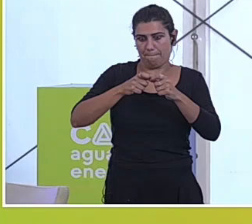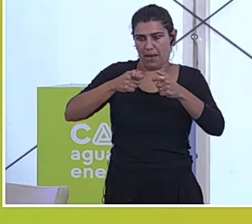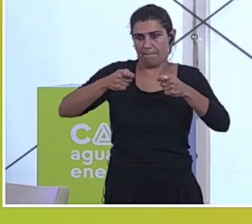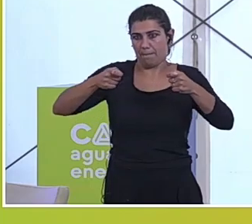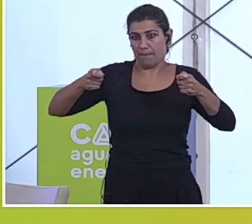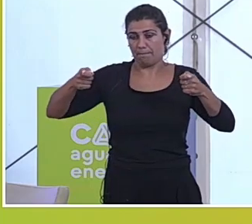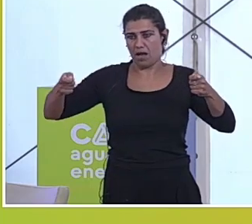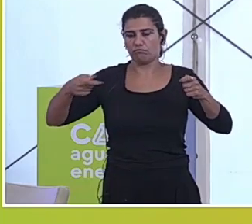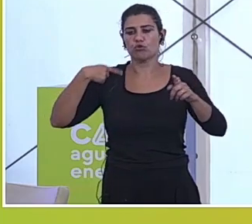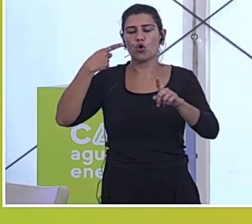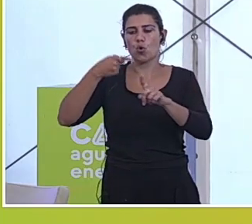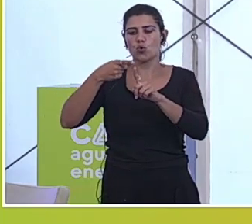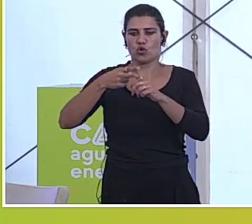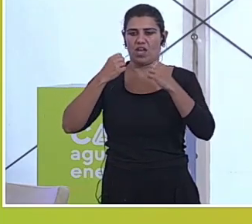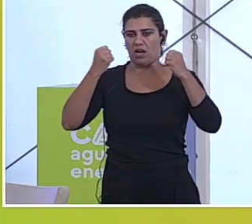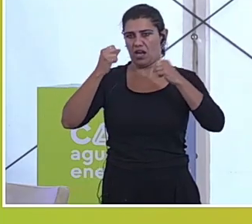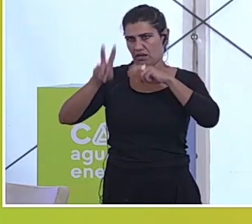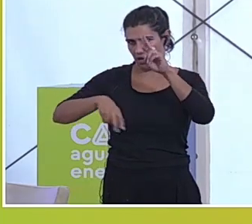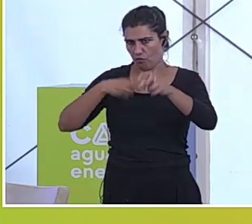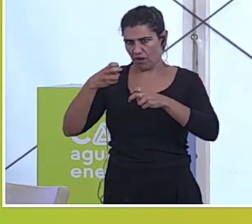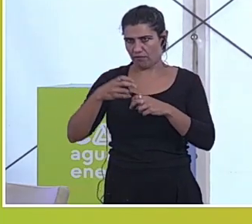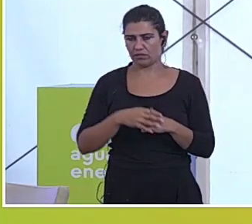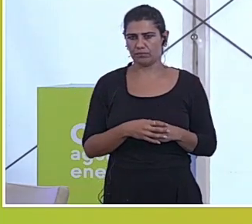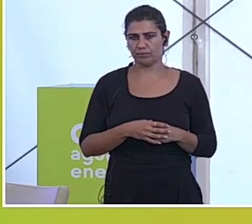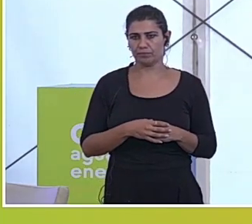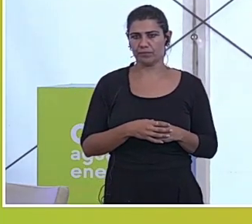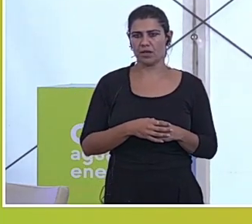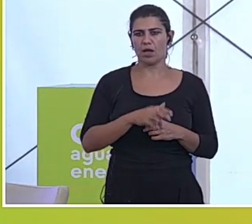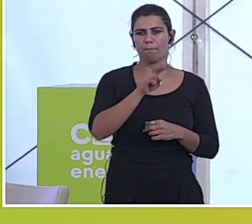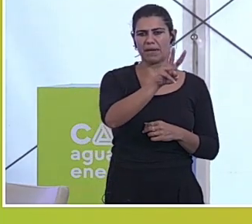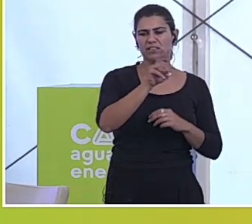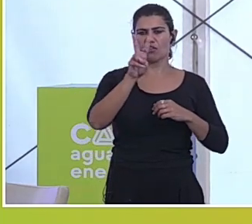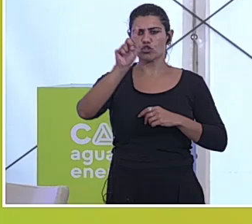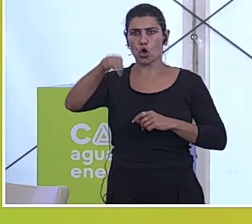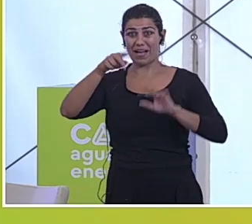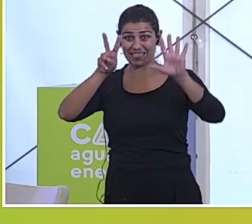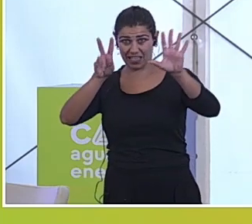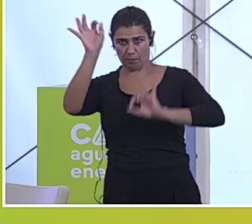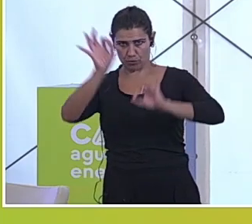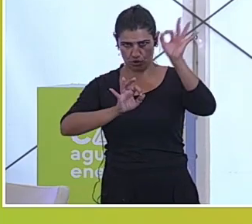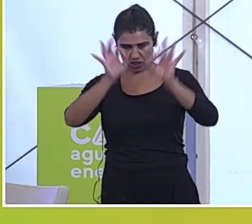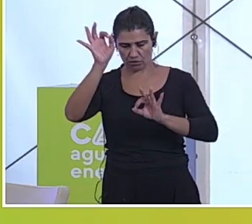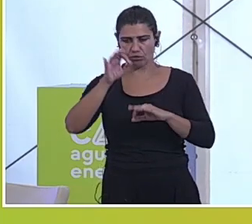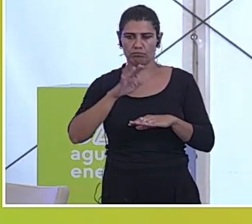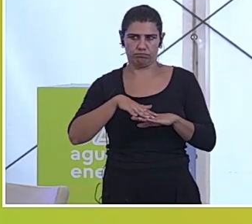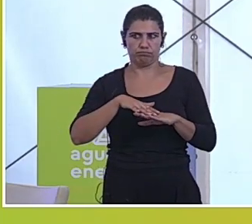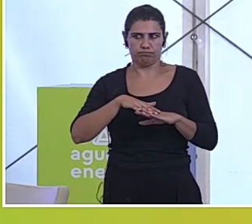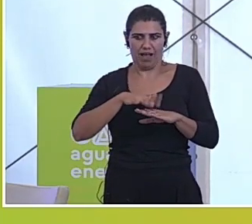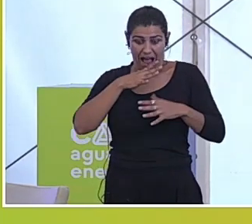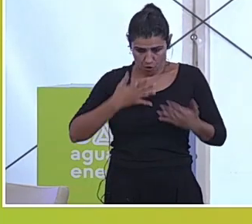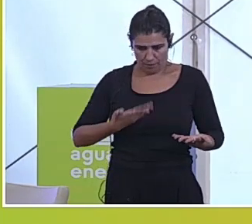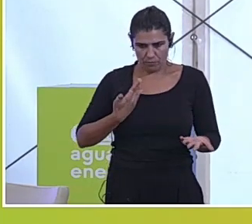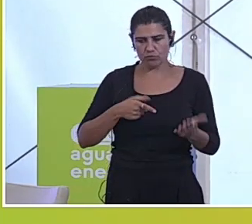del 21,7 hasta octubre de este año, ¿vale? Lo cual es indicativo de que estamos mejorando. Sin embargo,